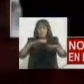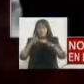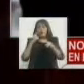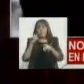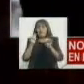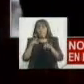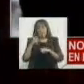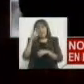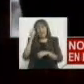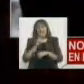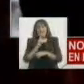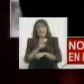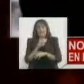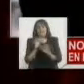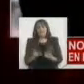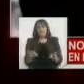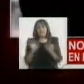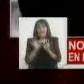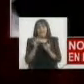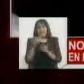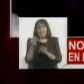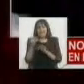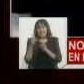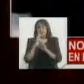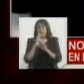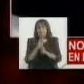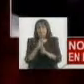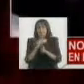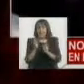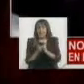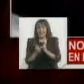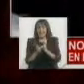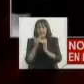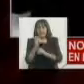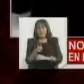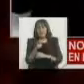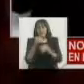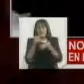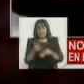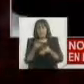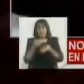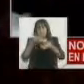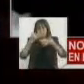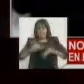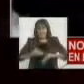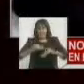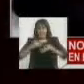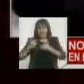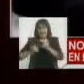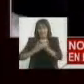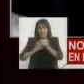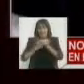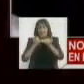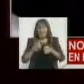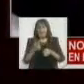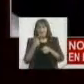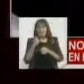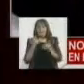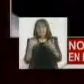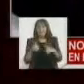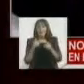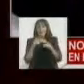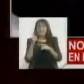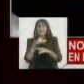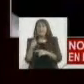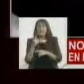porque realmente es importante que se responda técnicamente, en forma contundente, respaldada, a lo que hasta ahora ha